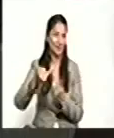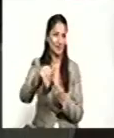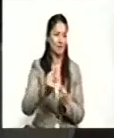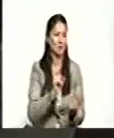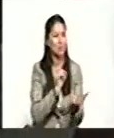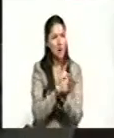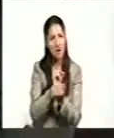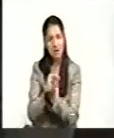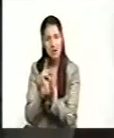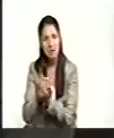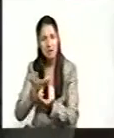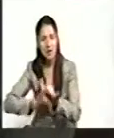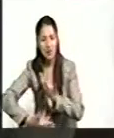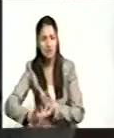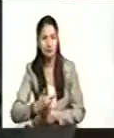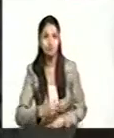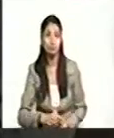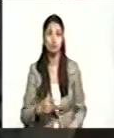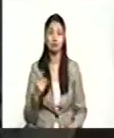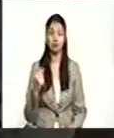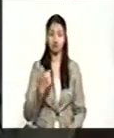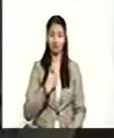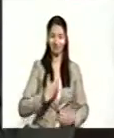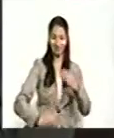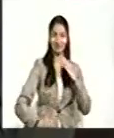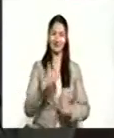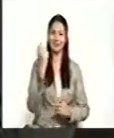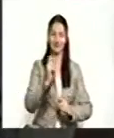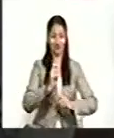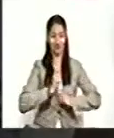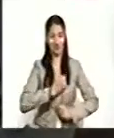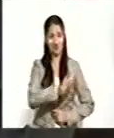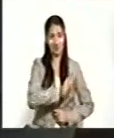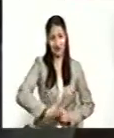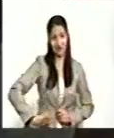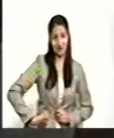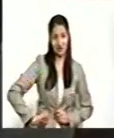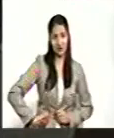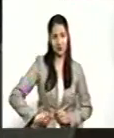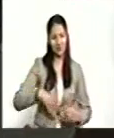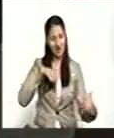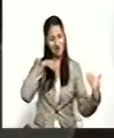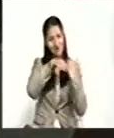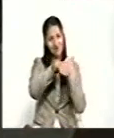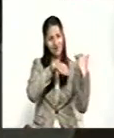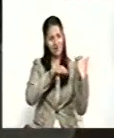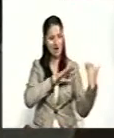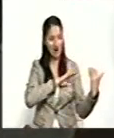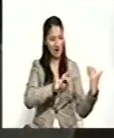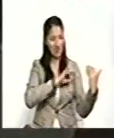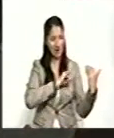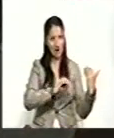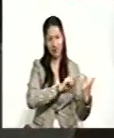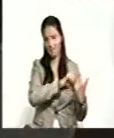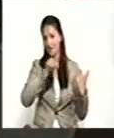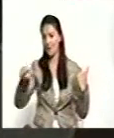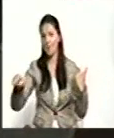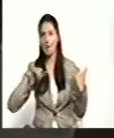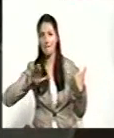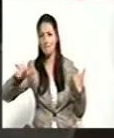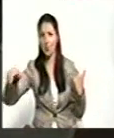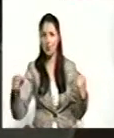chocó cuando empezó nuestro gobierno la carretera calio Buenaventura estaba bloqueada por las